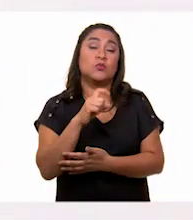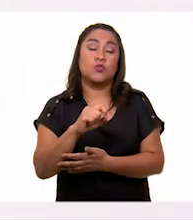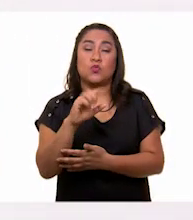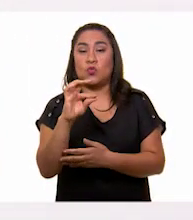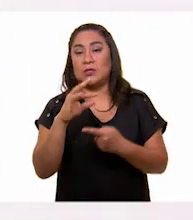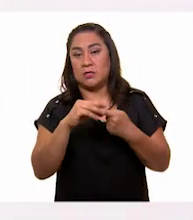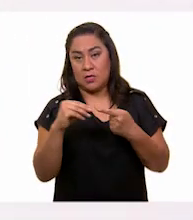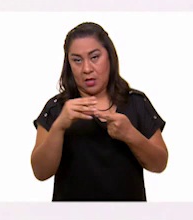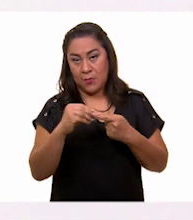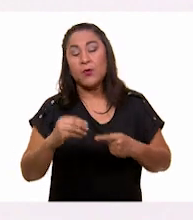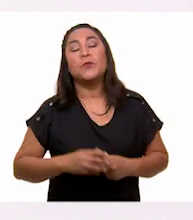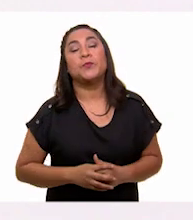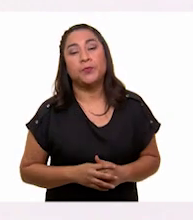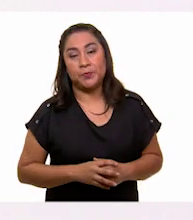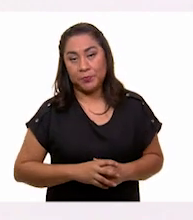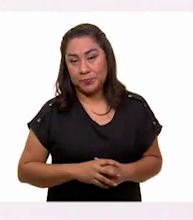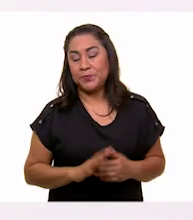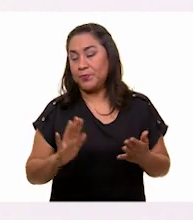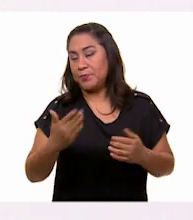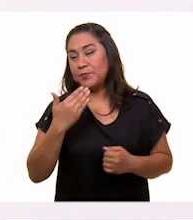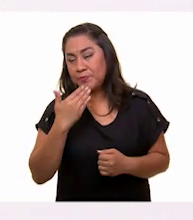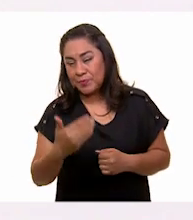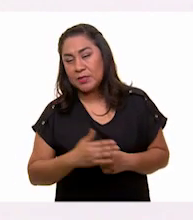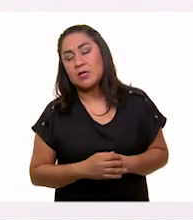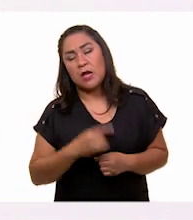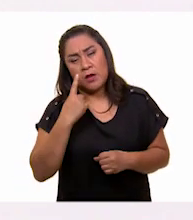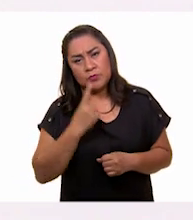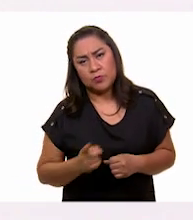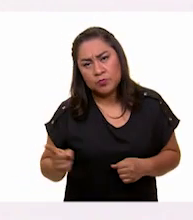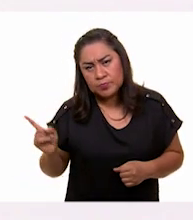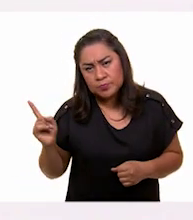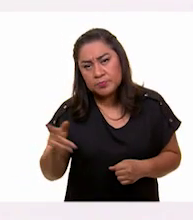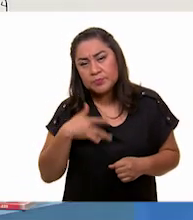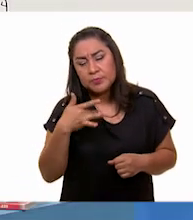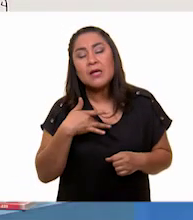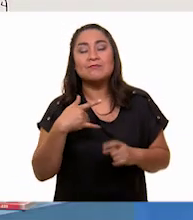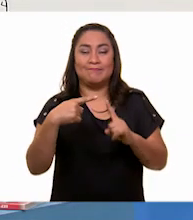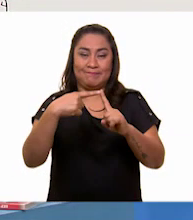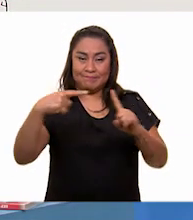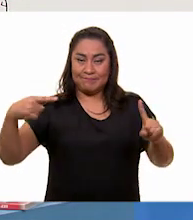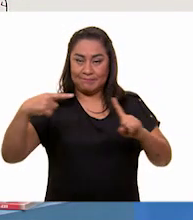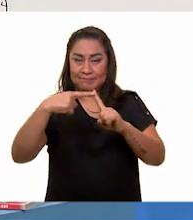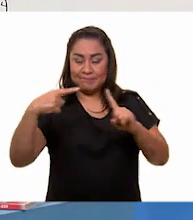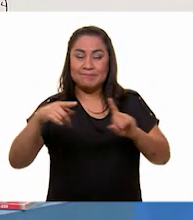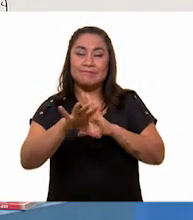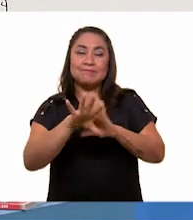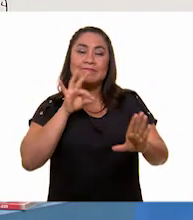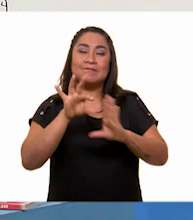jabón. Así es. Estos resultados los obtuvimos con las divisiones.